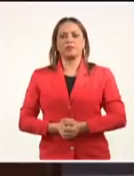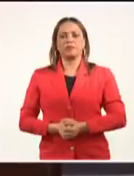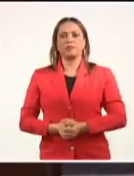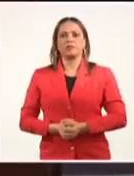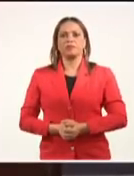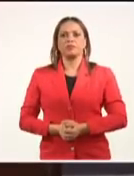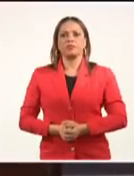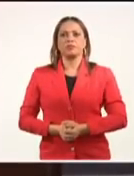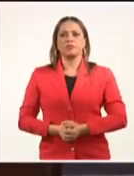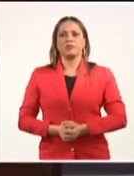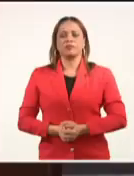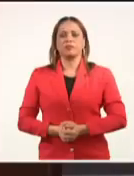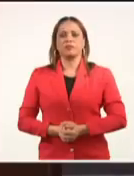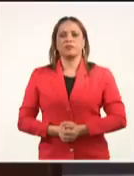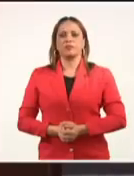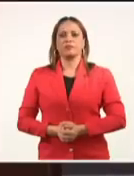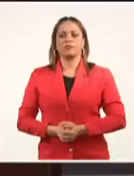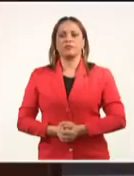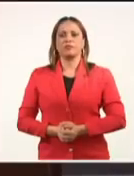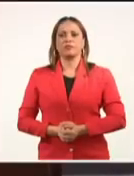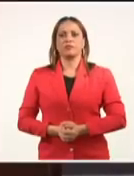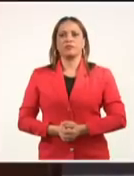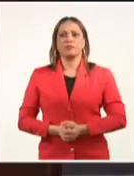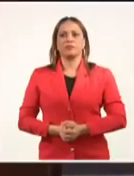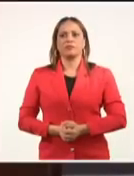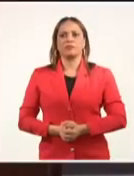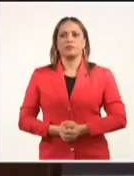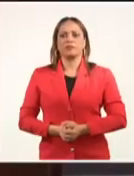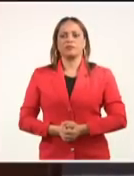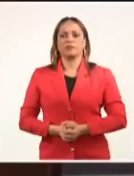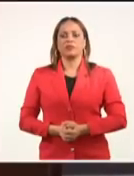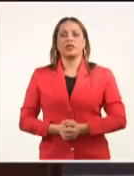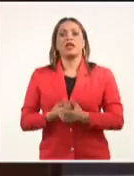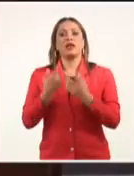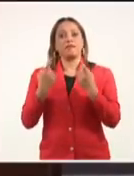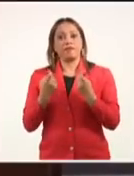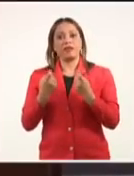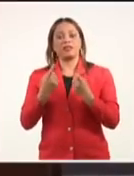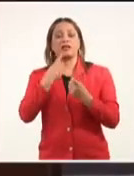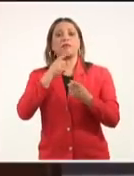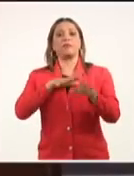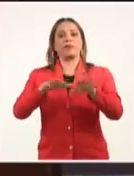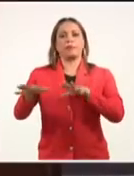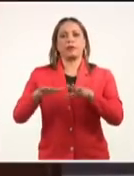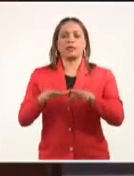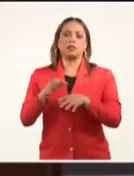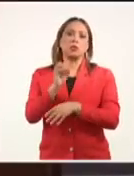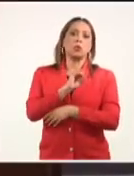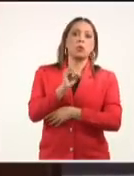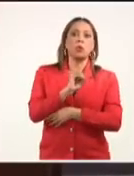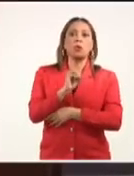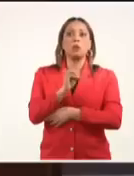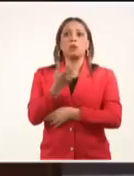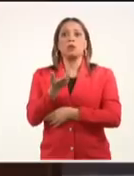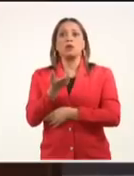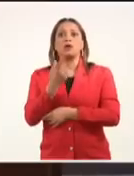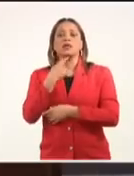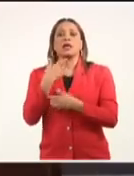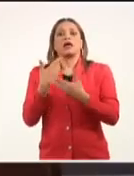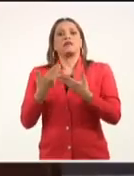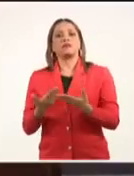insuficiente capacidad, falta de preparación o simplemente por haberse